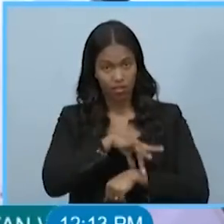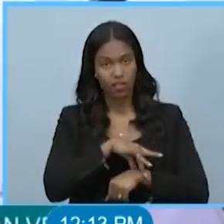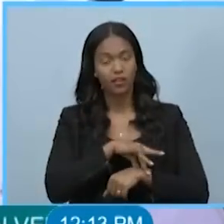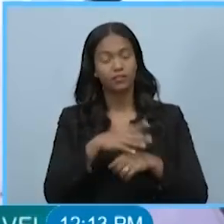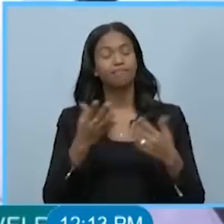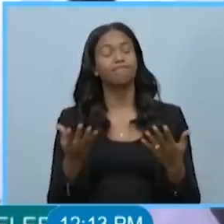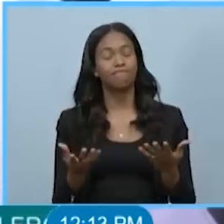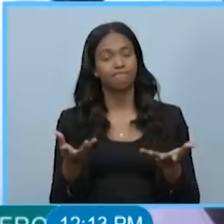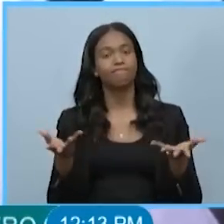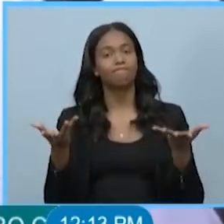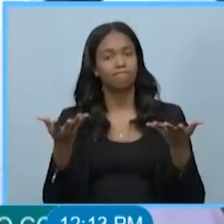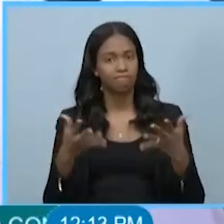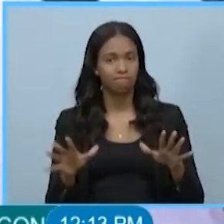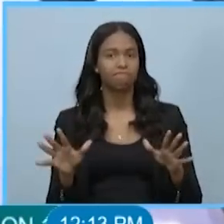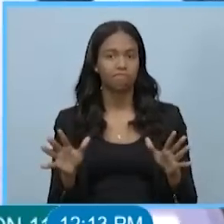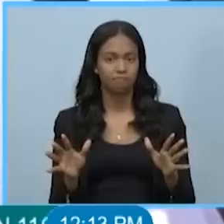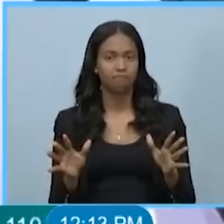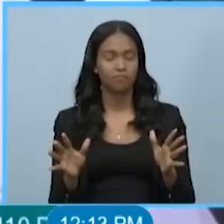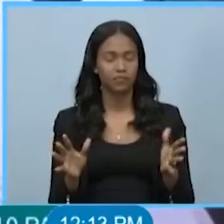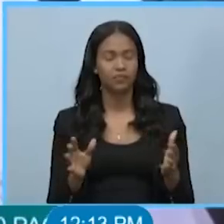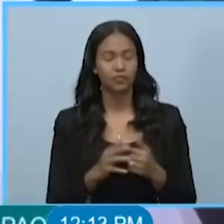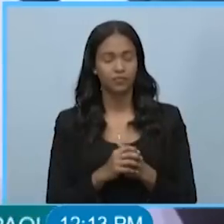ya